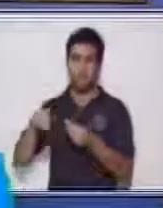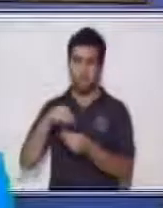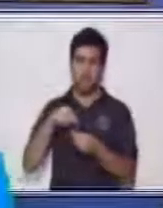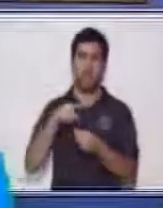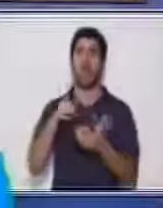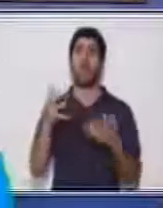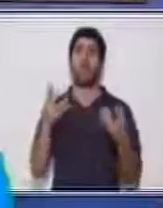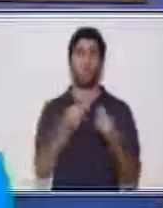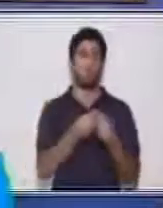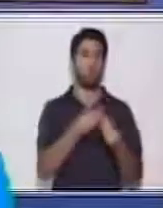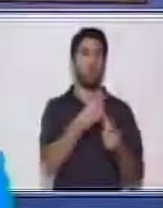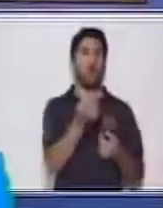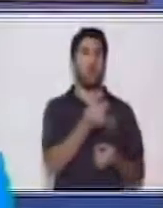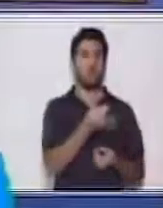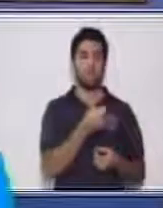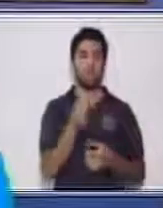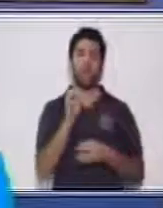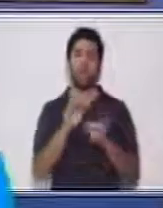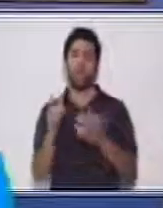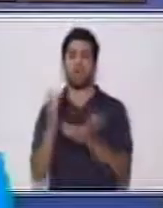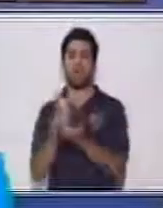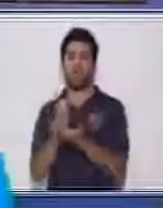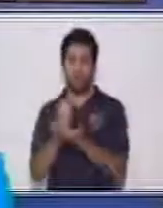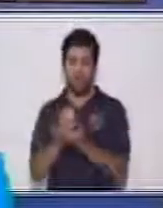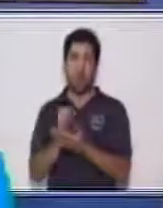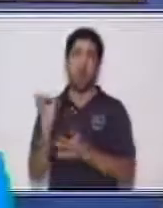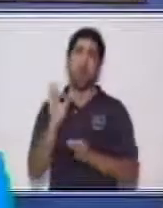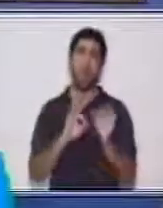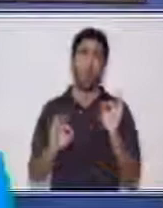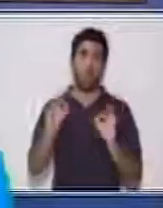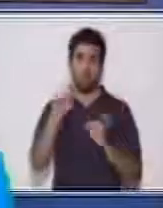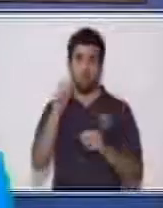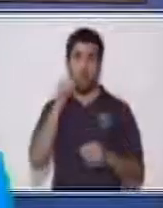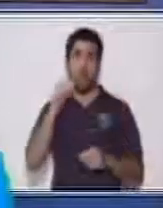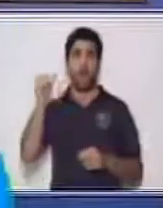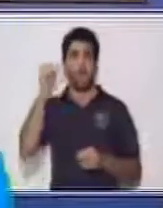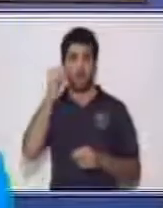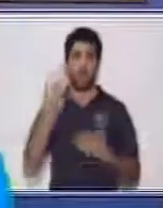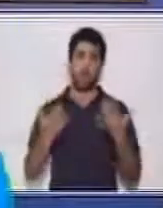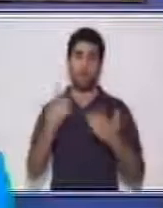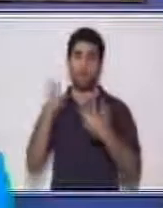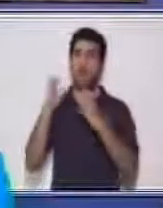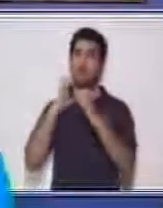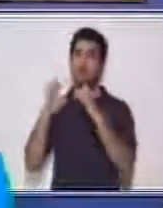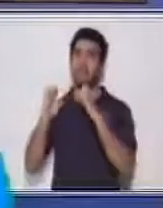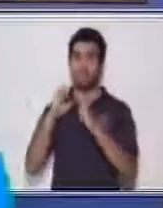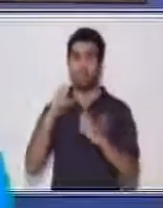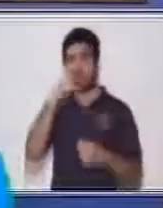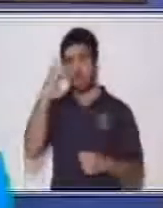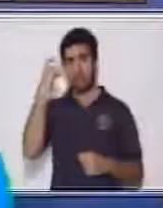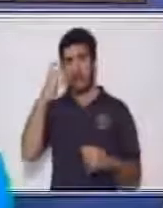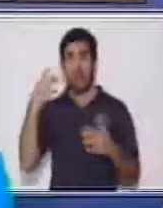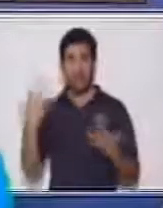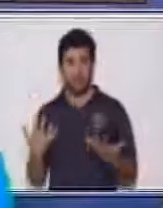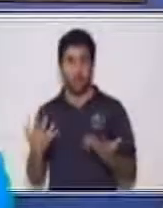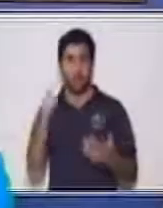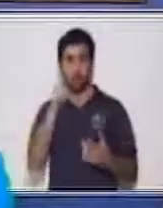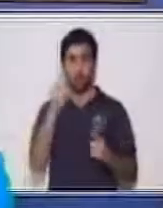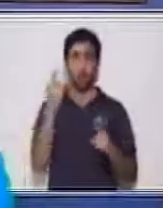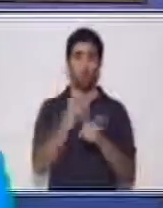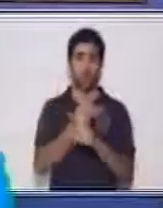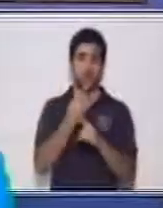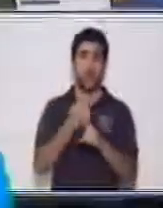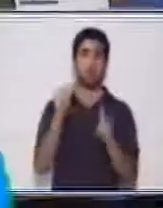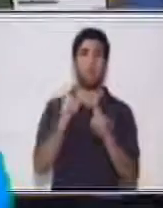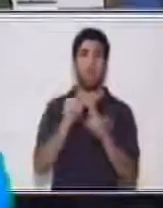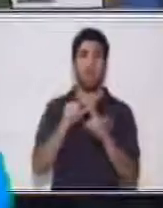amigos, estar en la escuela o cuando seas mucho más grande, estar en una entrevista de trabajo. Tú vas a utilizar palabras más técnicas